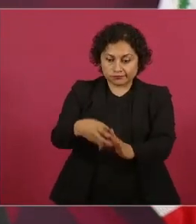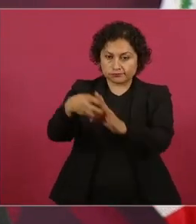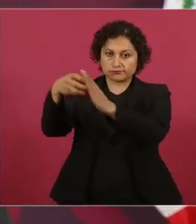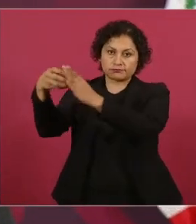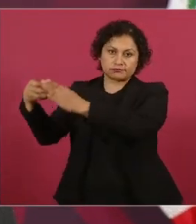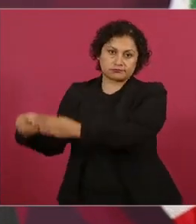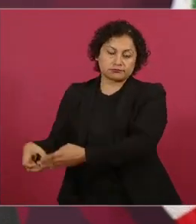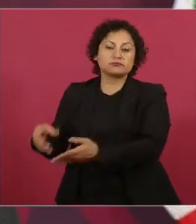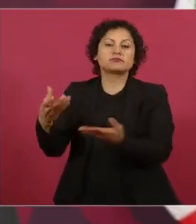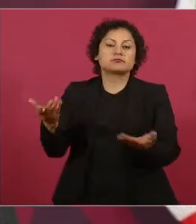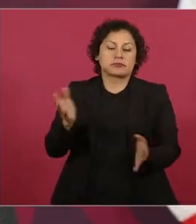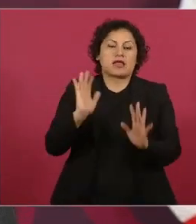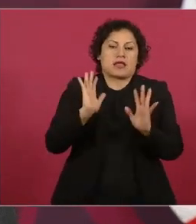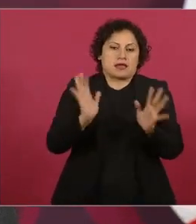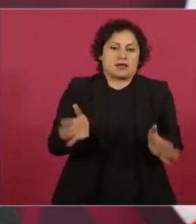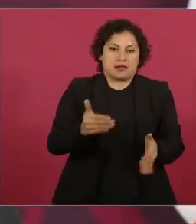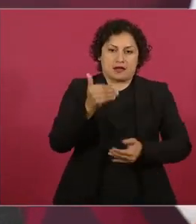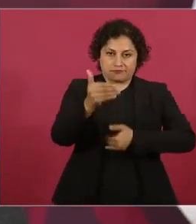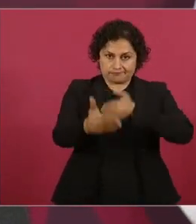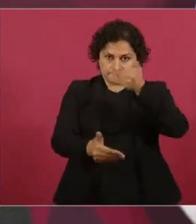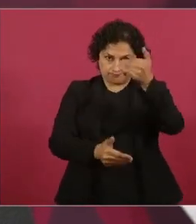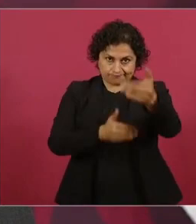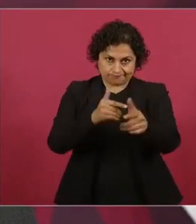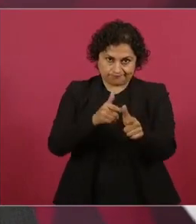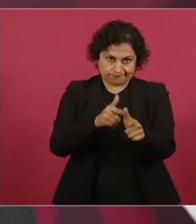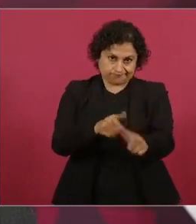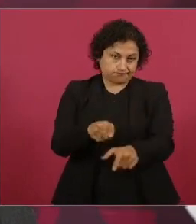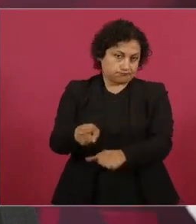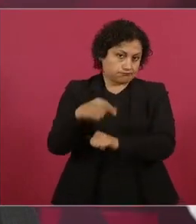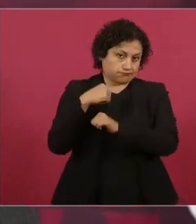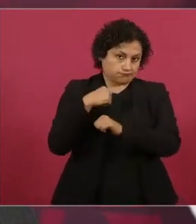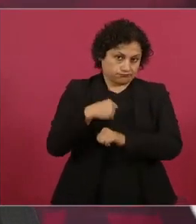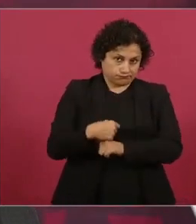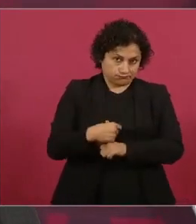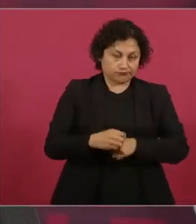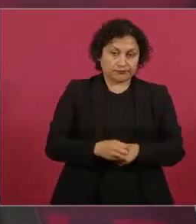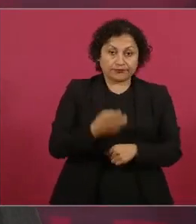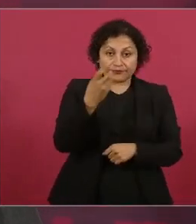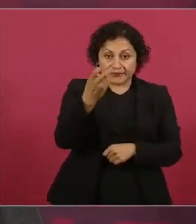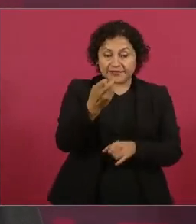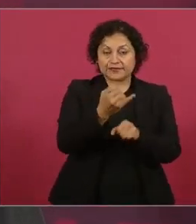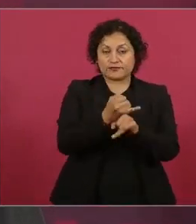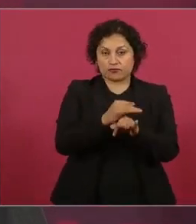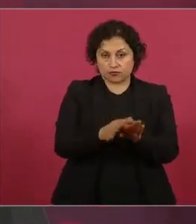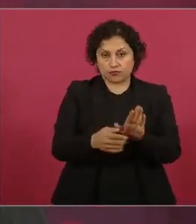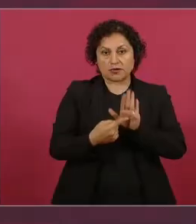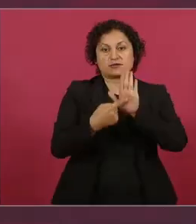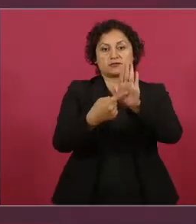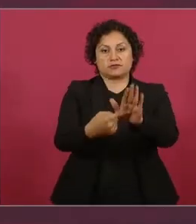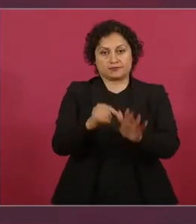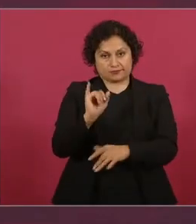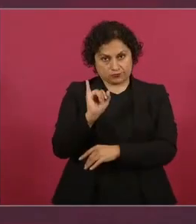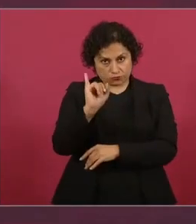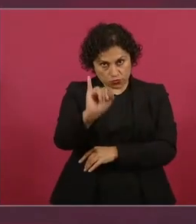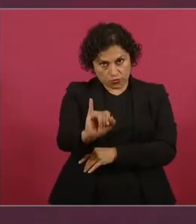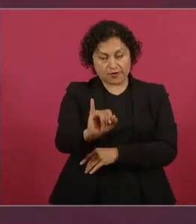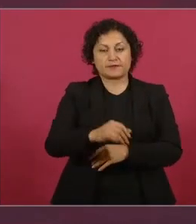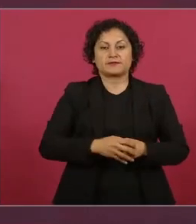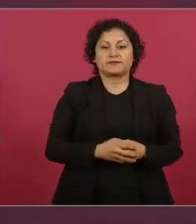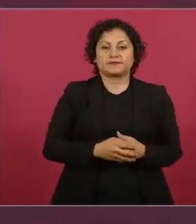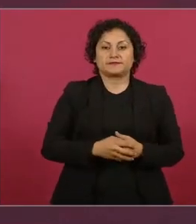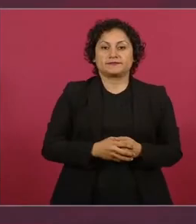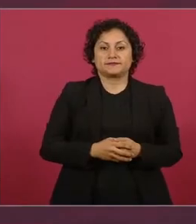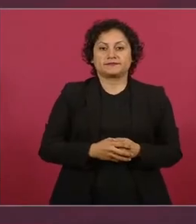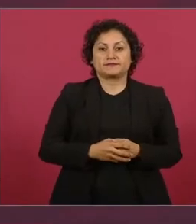Han avanzado bastante, están en eso. Se va a informar también el jueves sobre